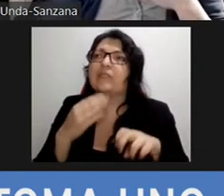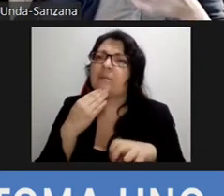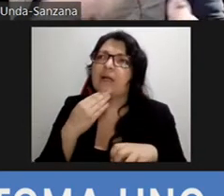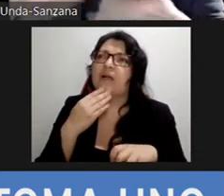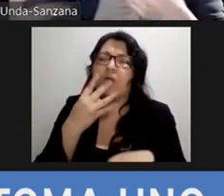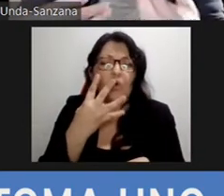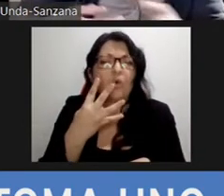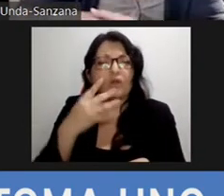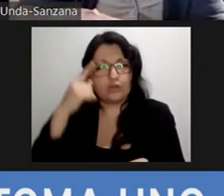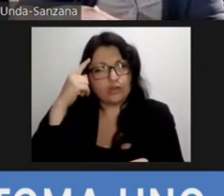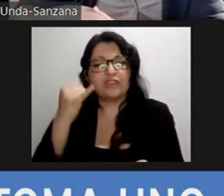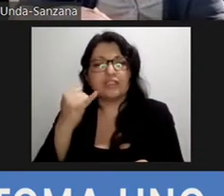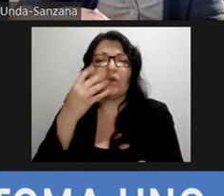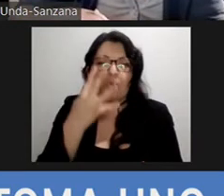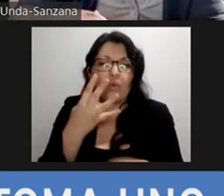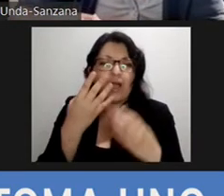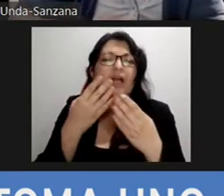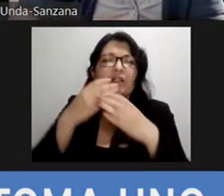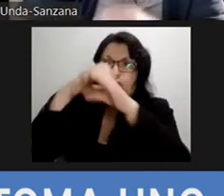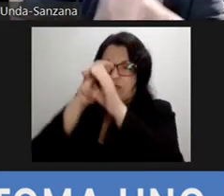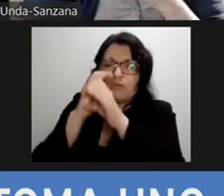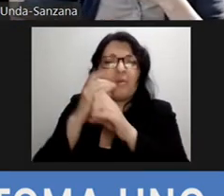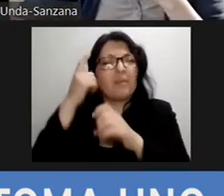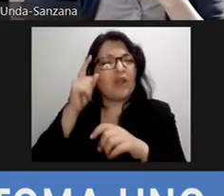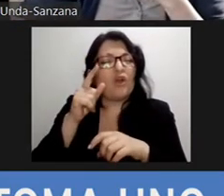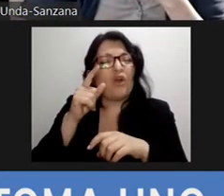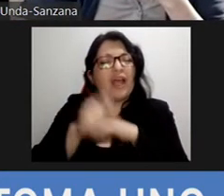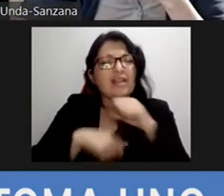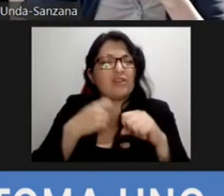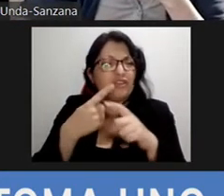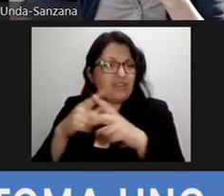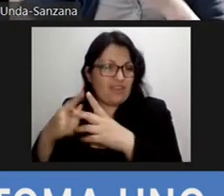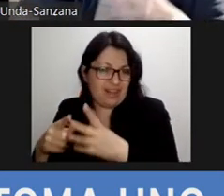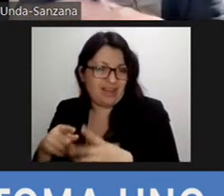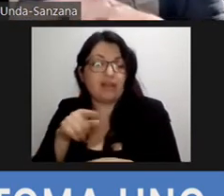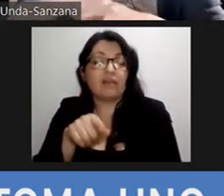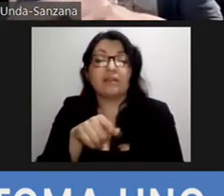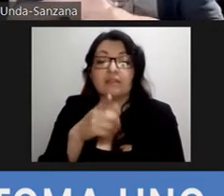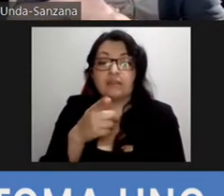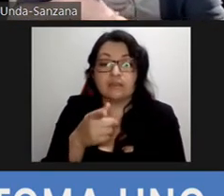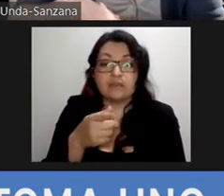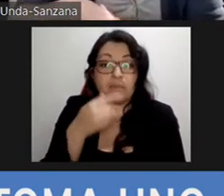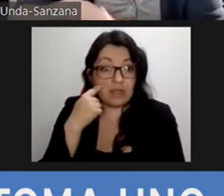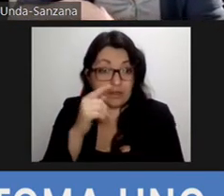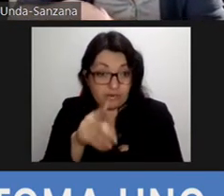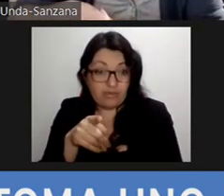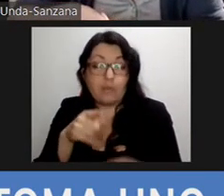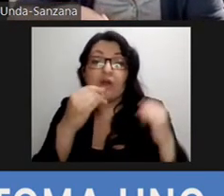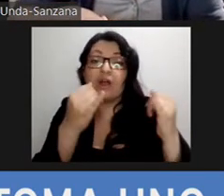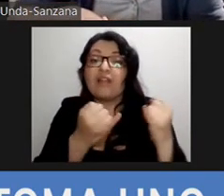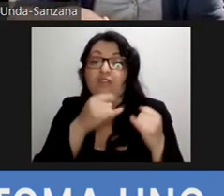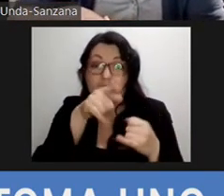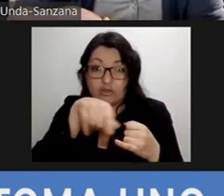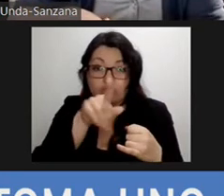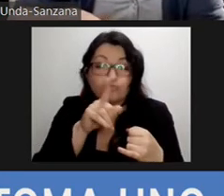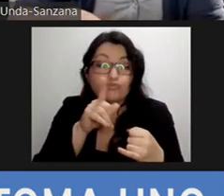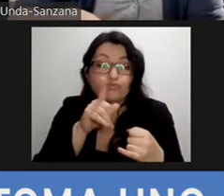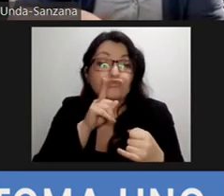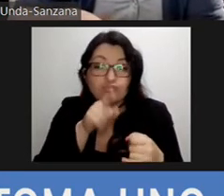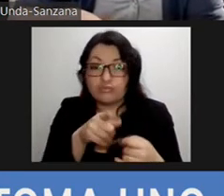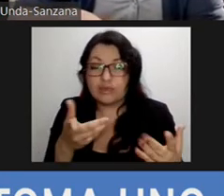que 4 telescopios en distintas épocas. Este es uno de los que estuvo acá. Y si vemos los datos que